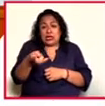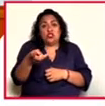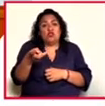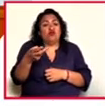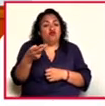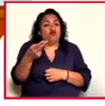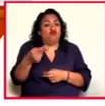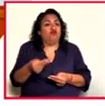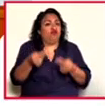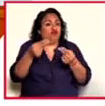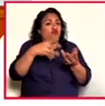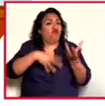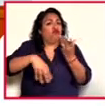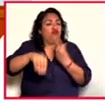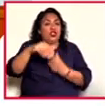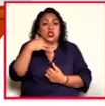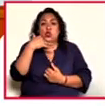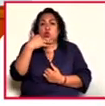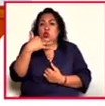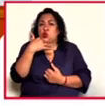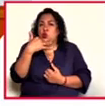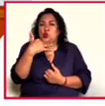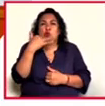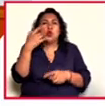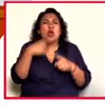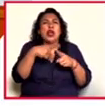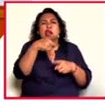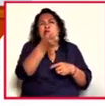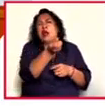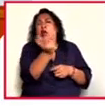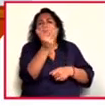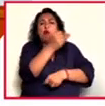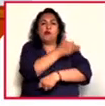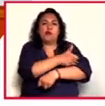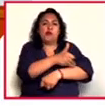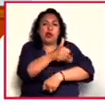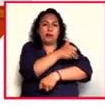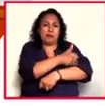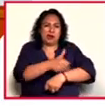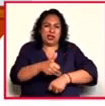sucio de una familia, sobre todo de los Acereto.